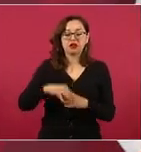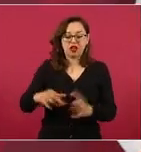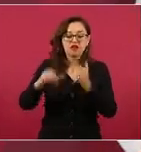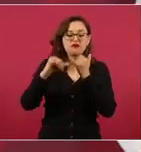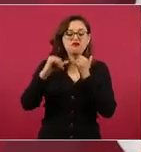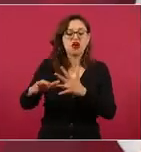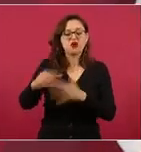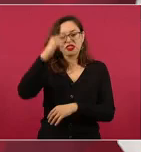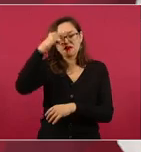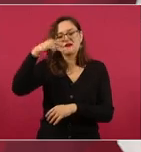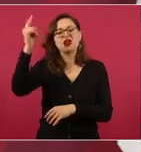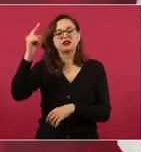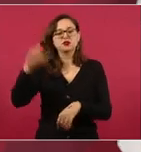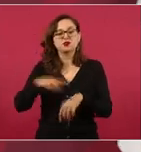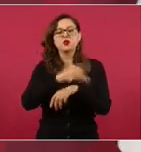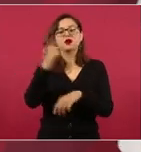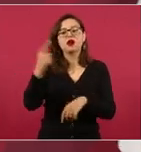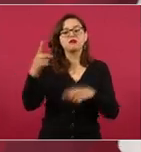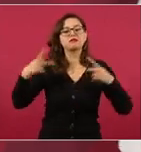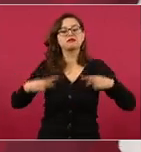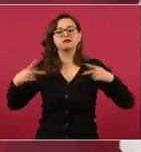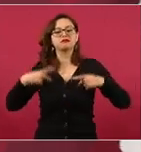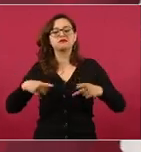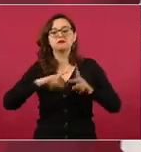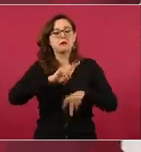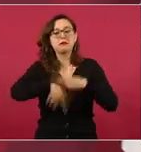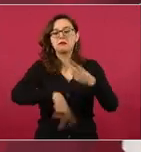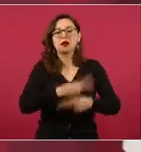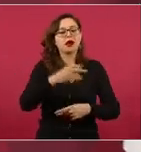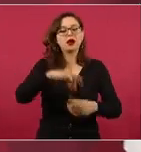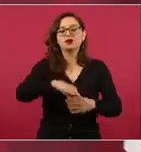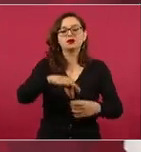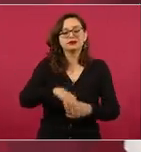cuando la gente no sale a votar.